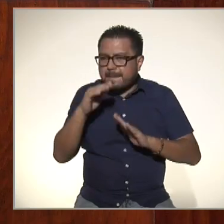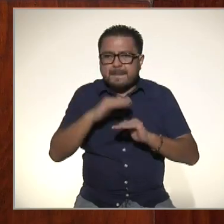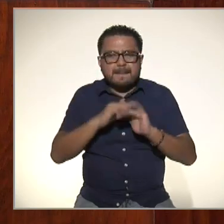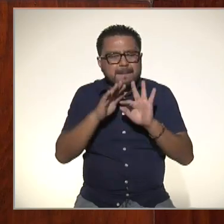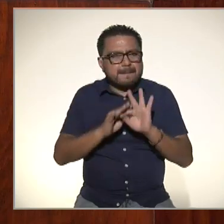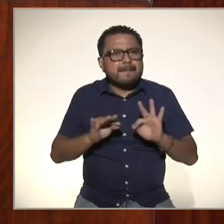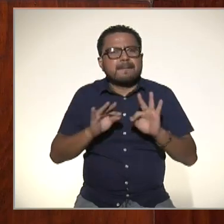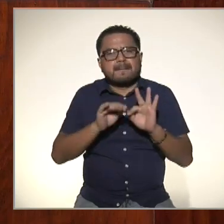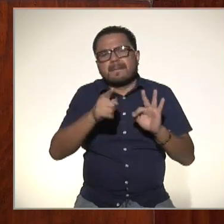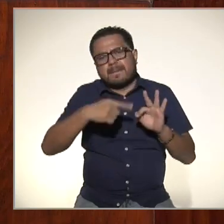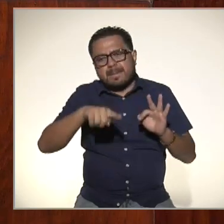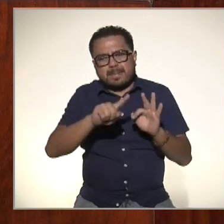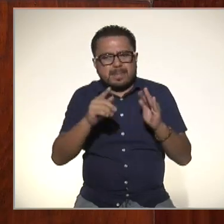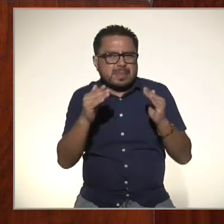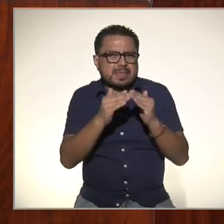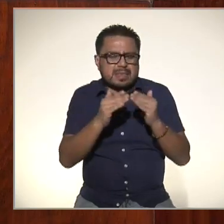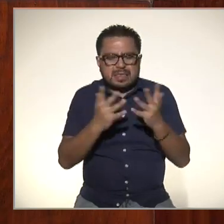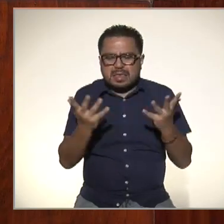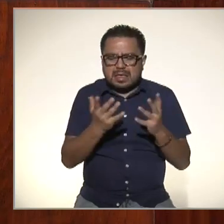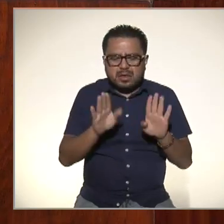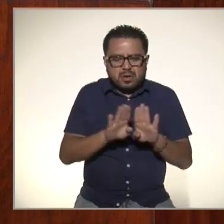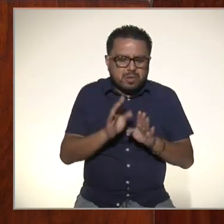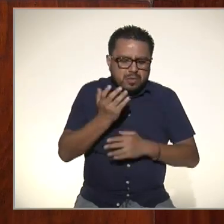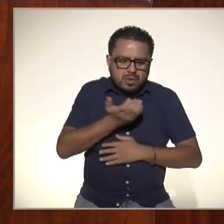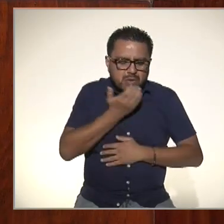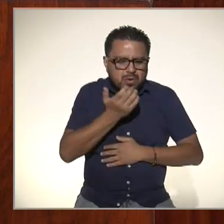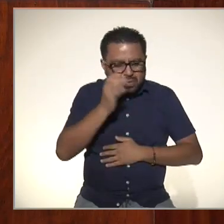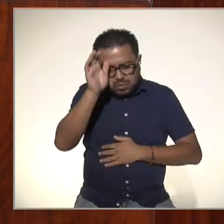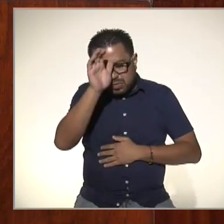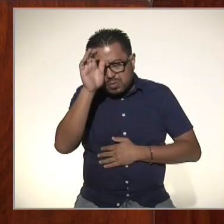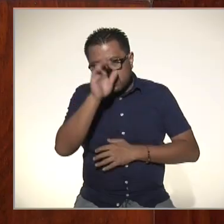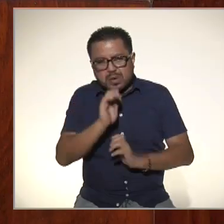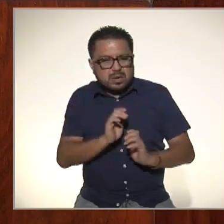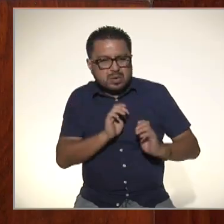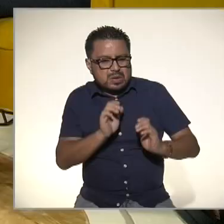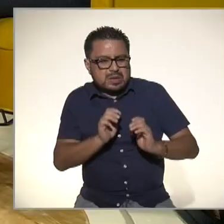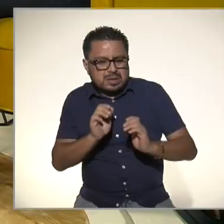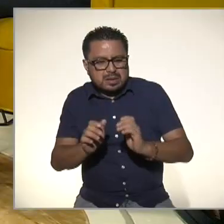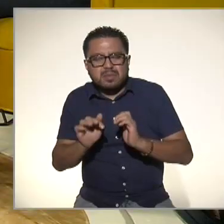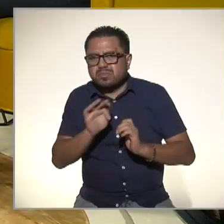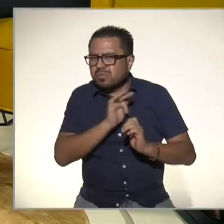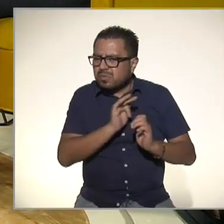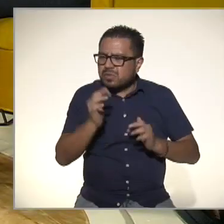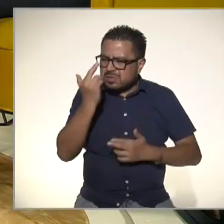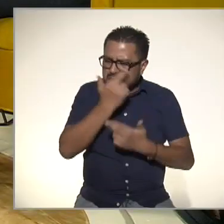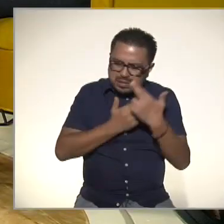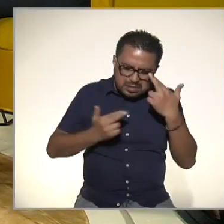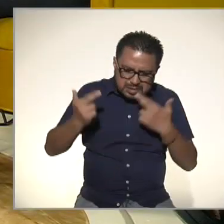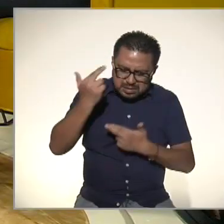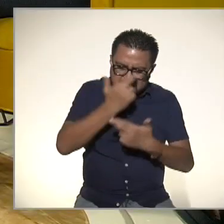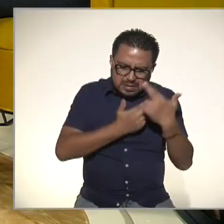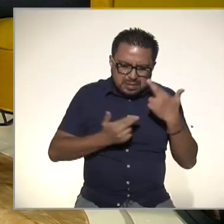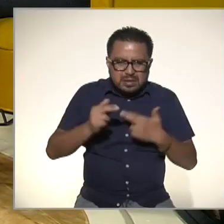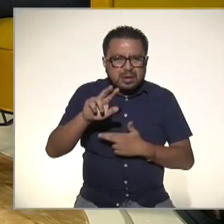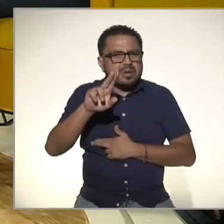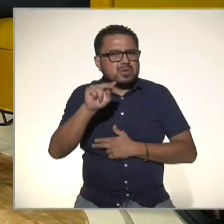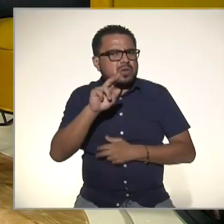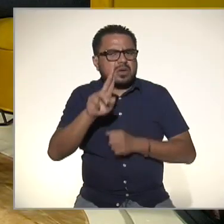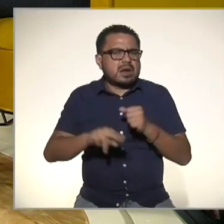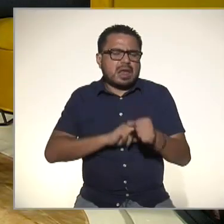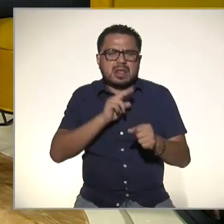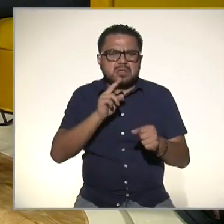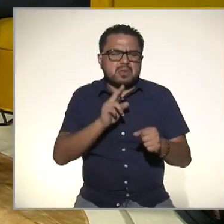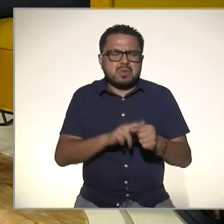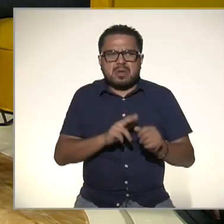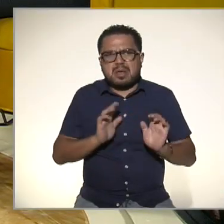en casa hacerlo como parte de nuestra cultura de la prevención, digámoslo así, de poder checarnos. No es natural, no es